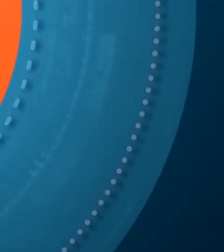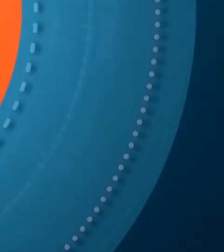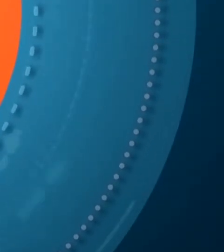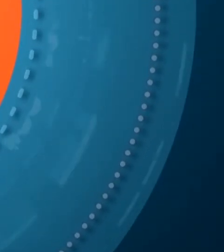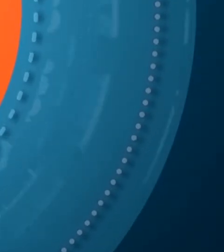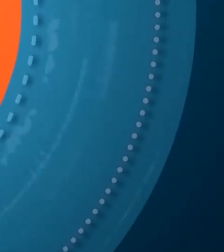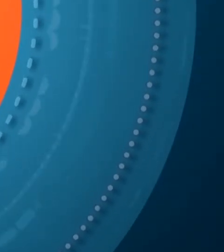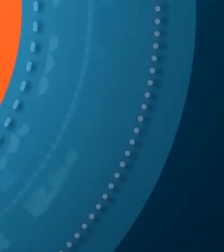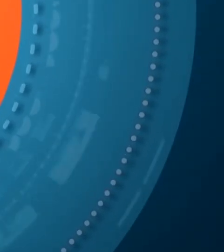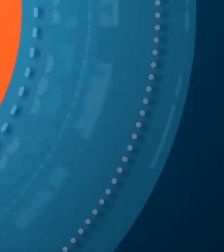¡Gracias!